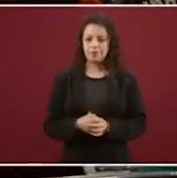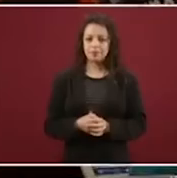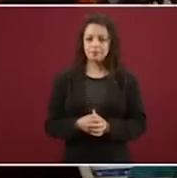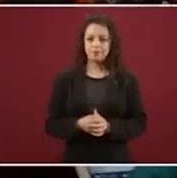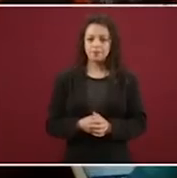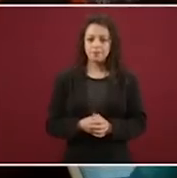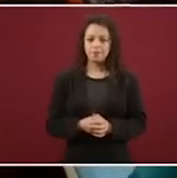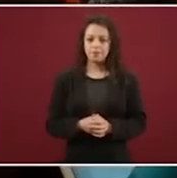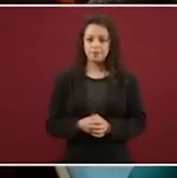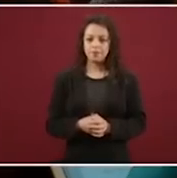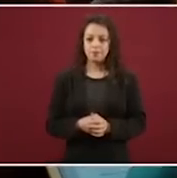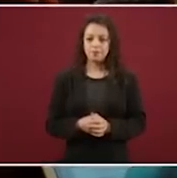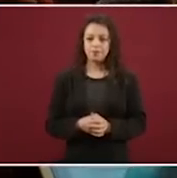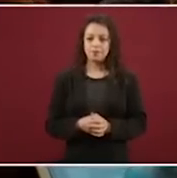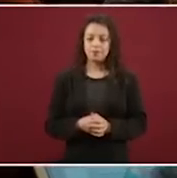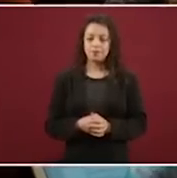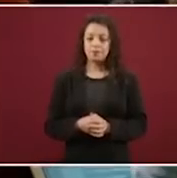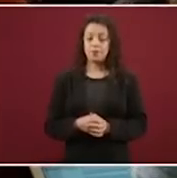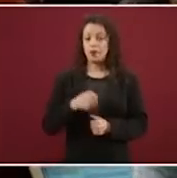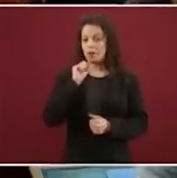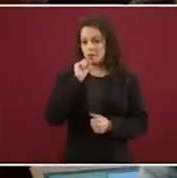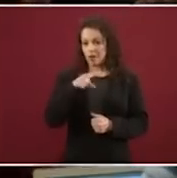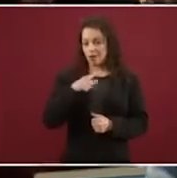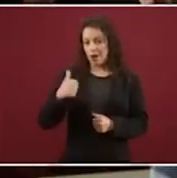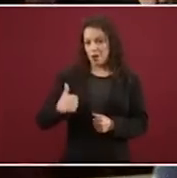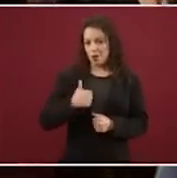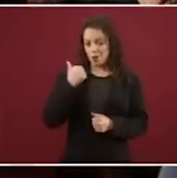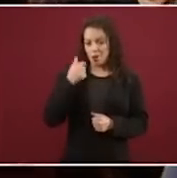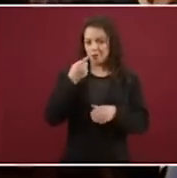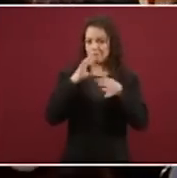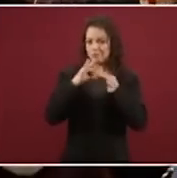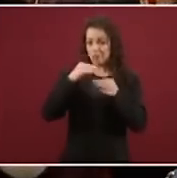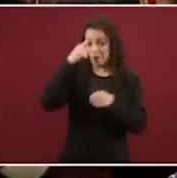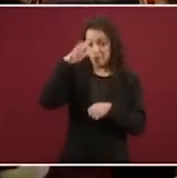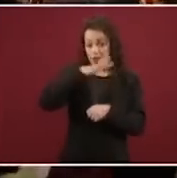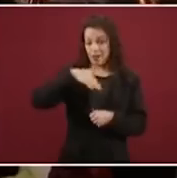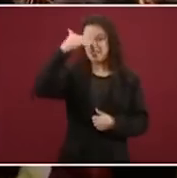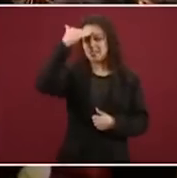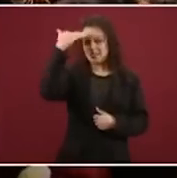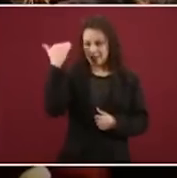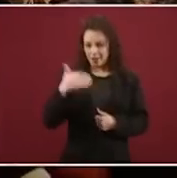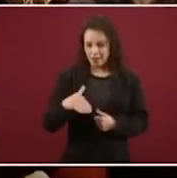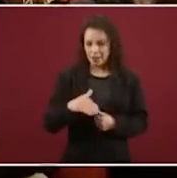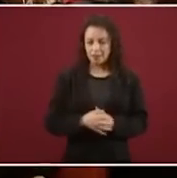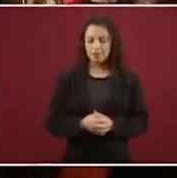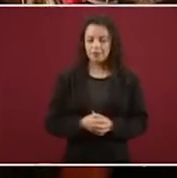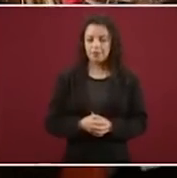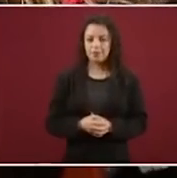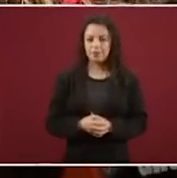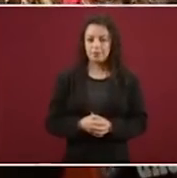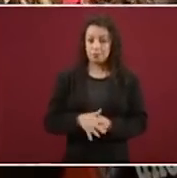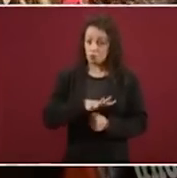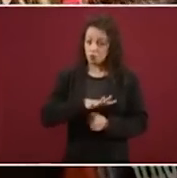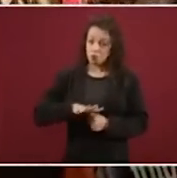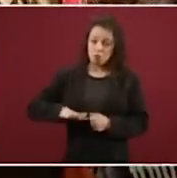aprovechamos para que se dé a conocer que todos los